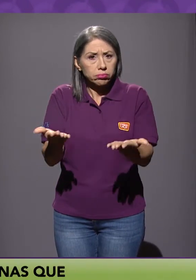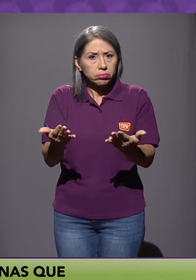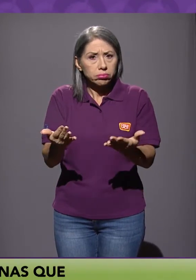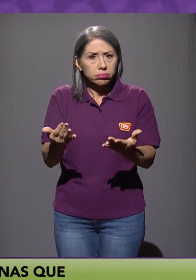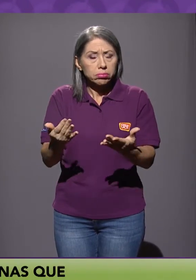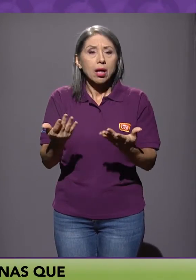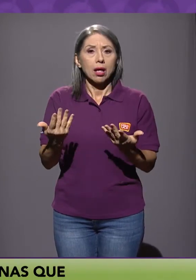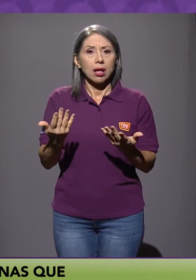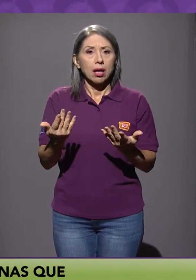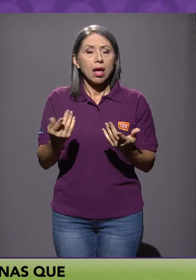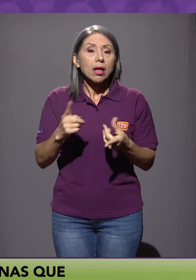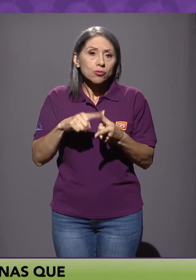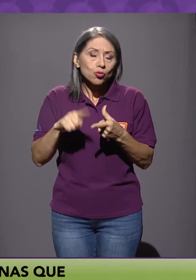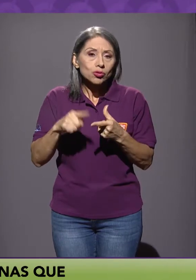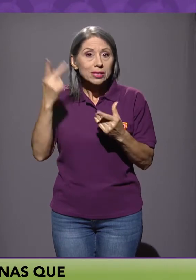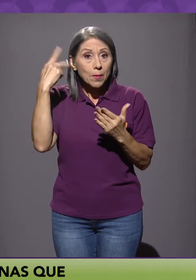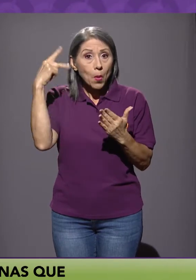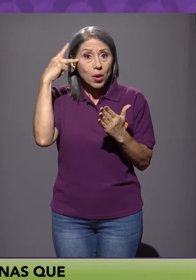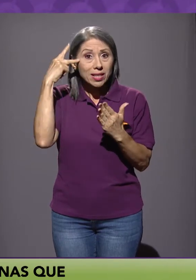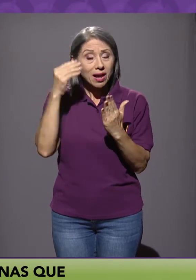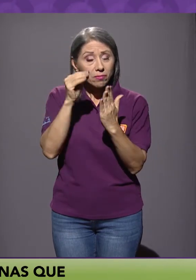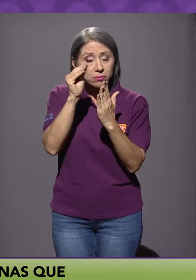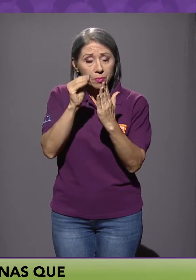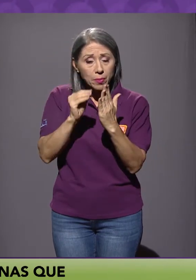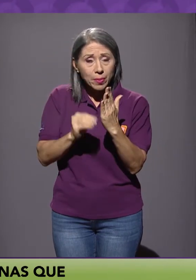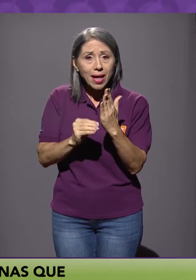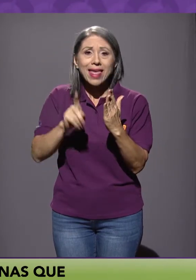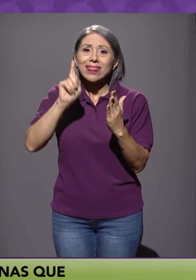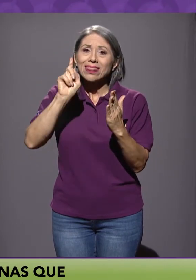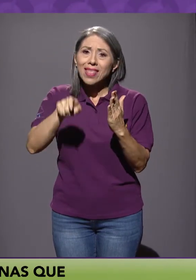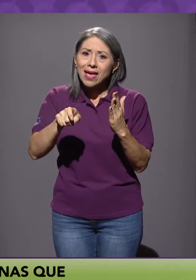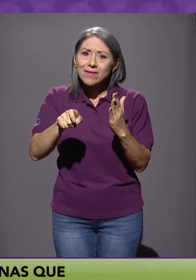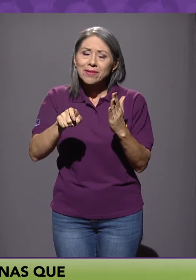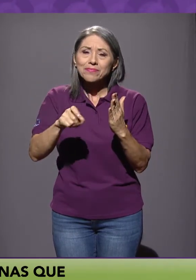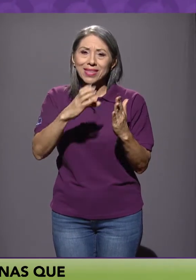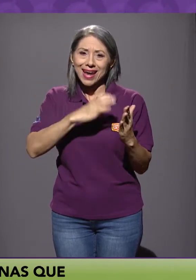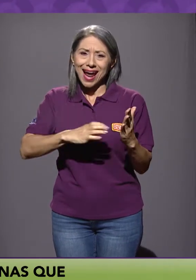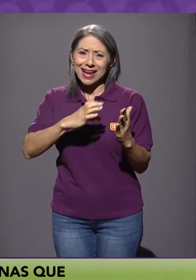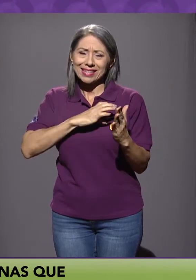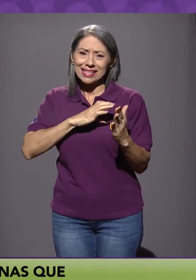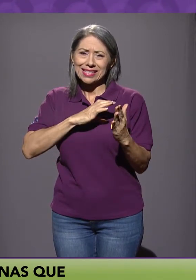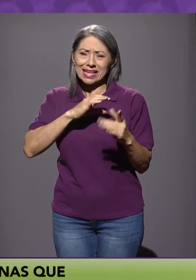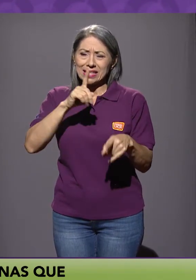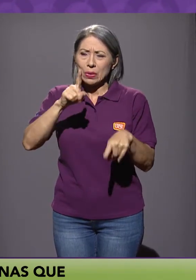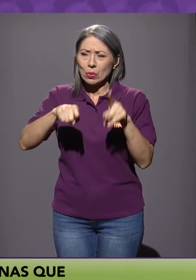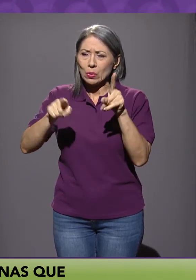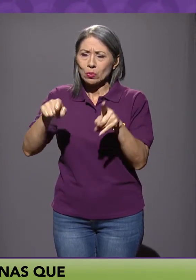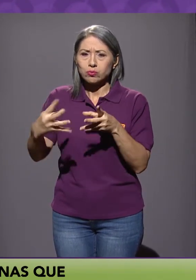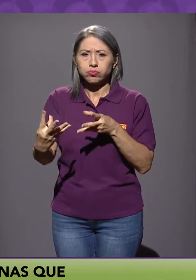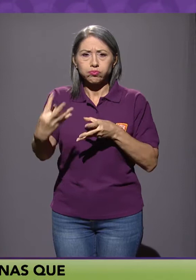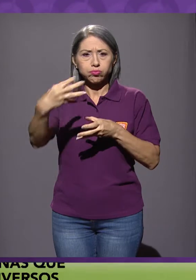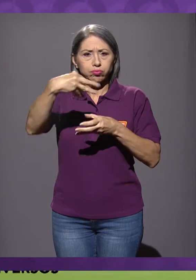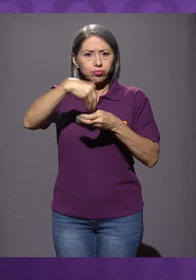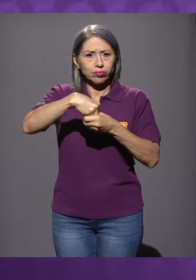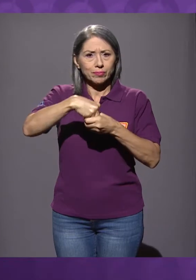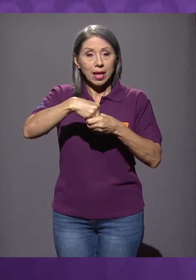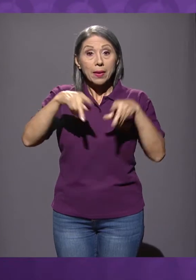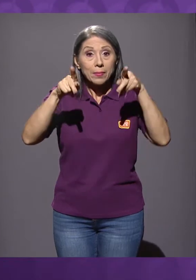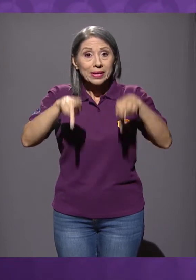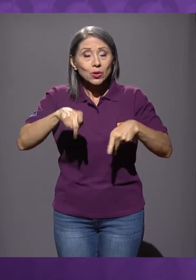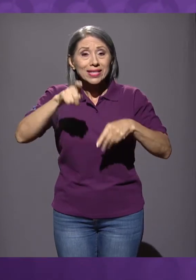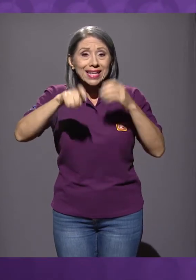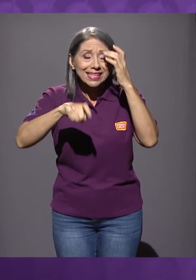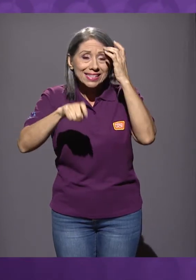política debería considerar la necesidad de todas estas personas que requieren canales de comunicación,